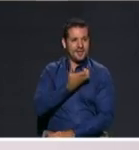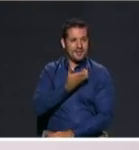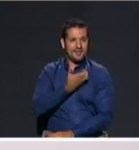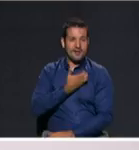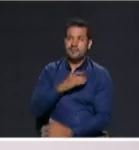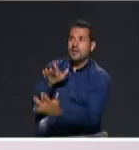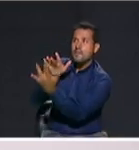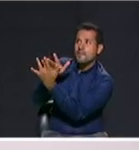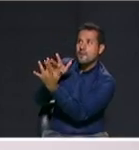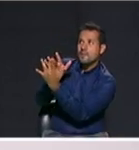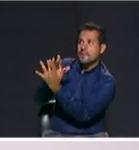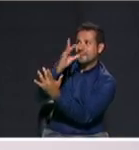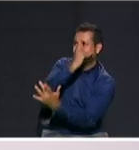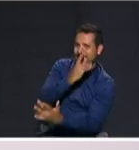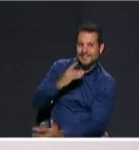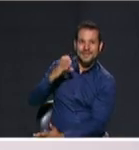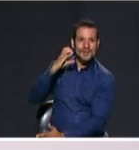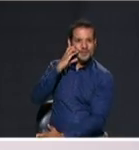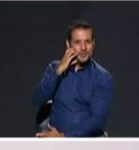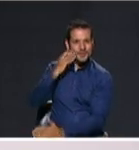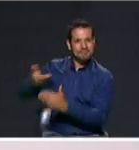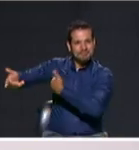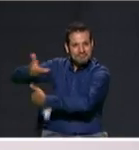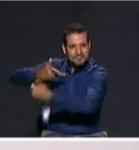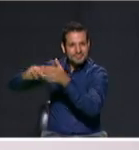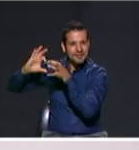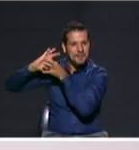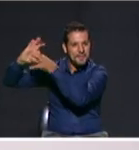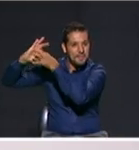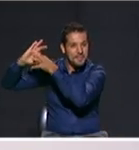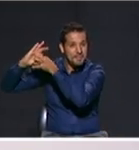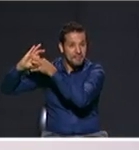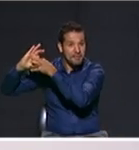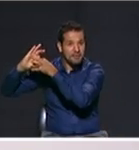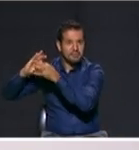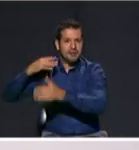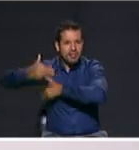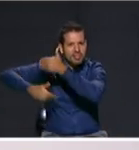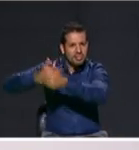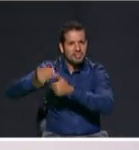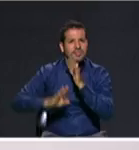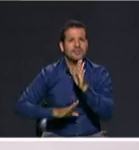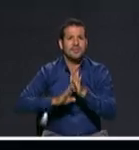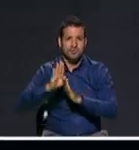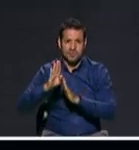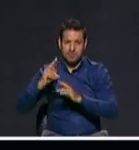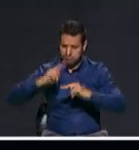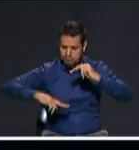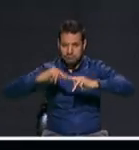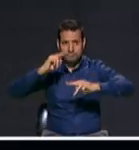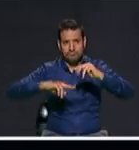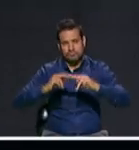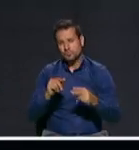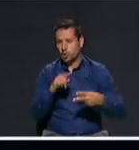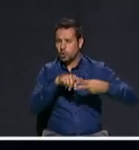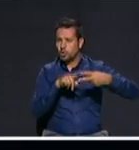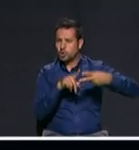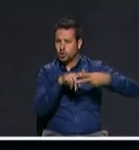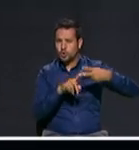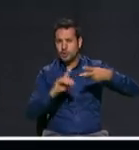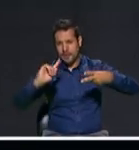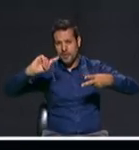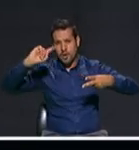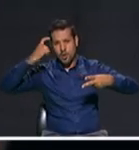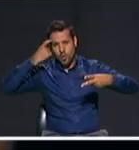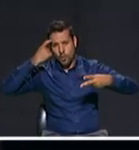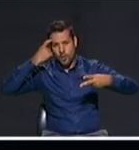con el presidente y bando que eso también sería una especie de garantía para desarrollar esas obras que se podrían generar yo creo que son dos cosas una que el gobierno nacional